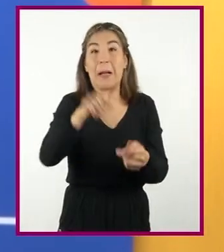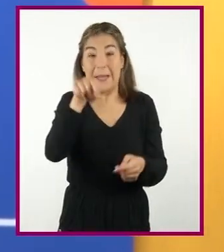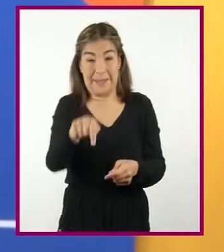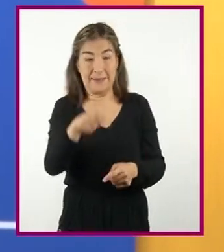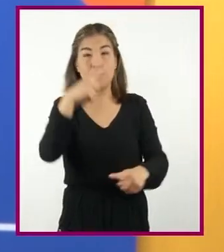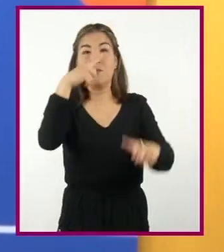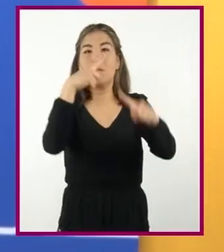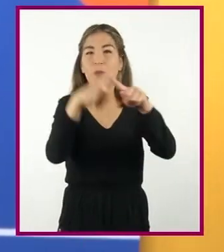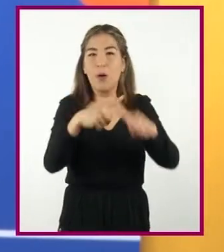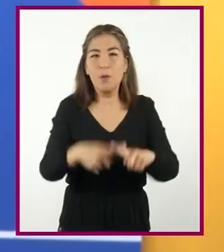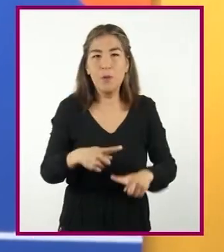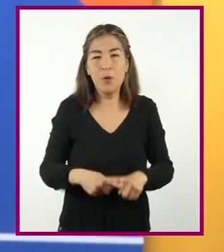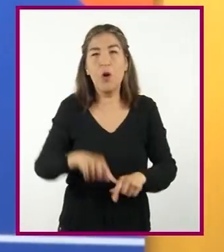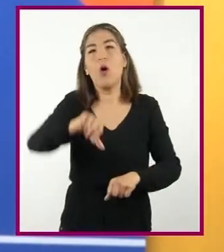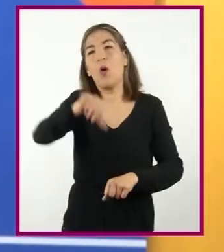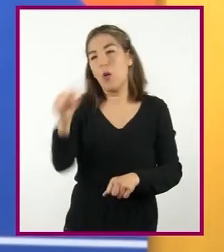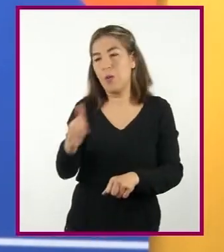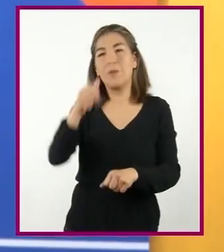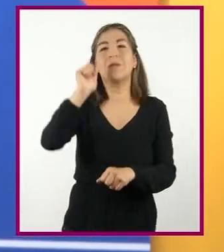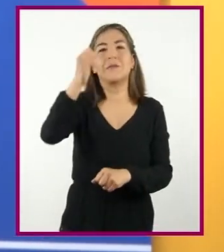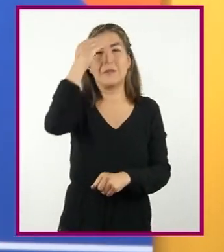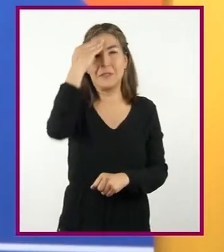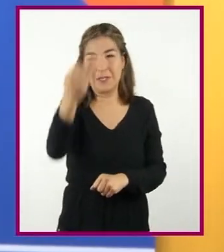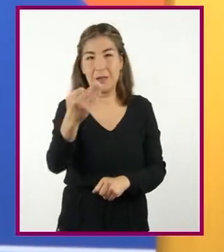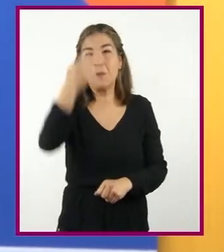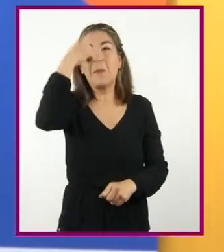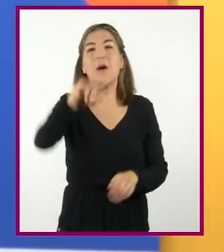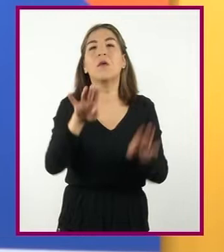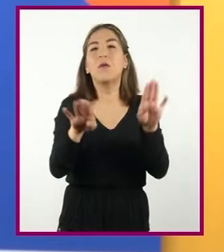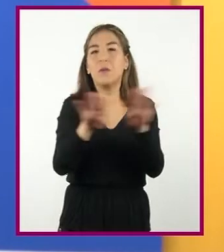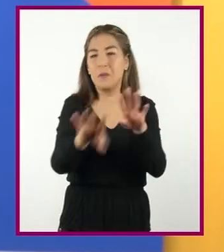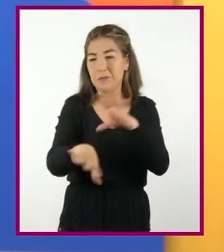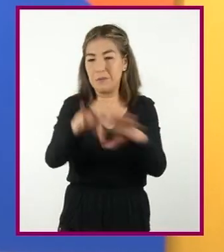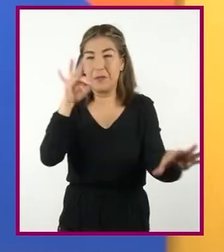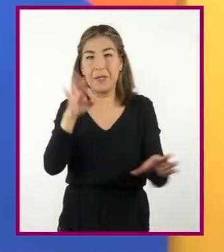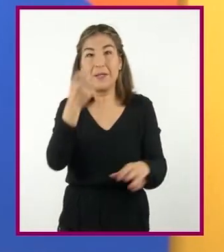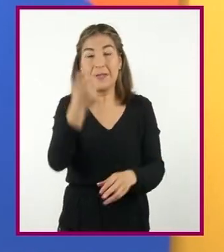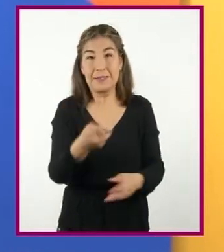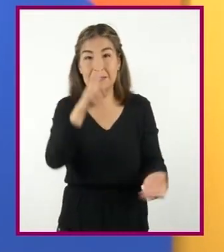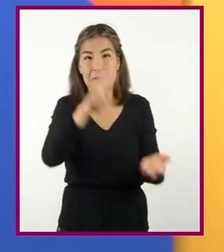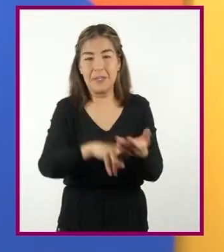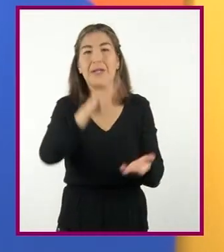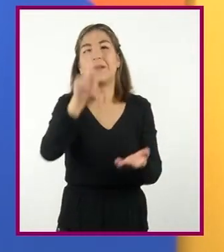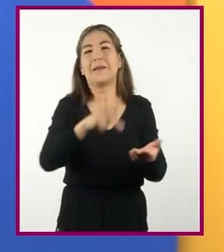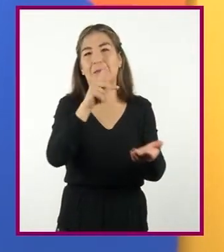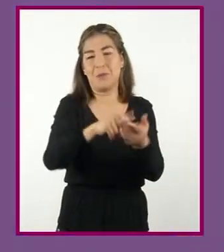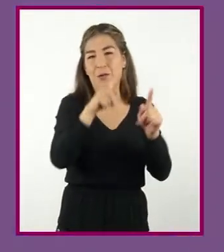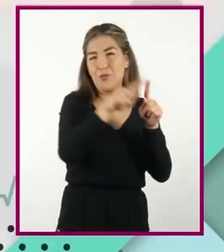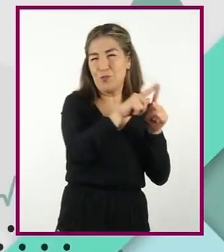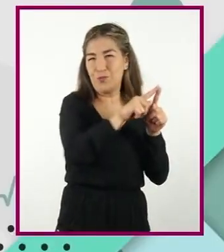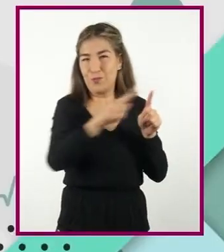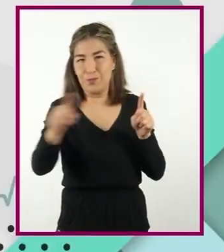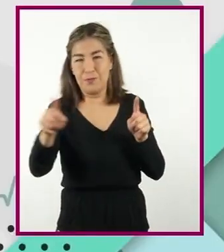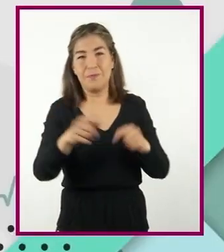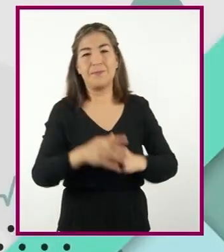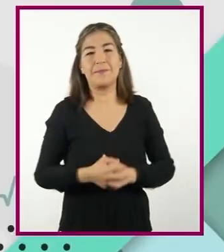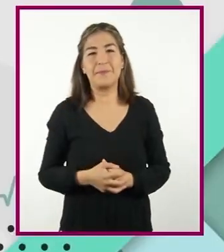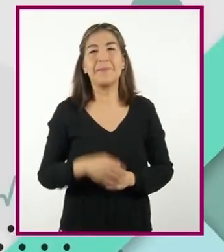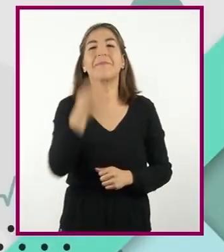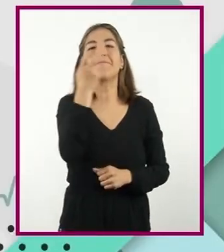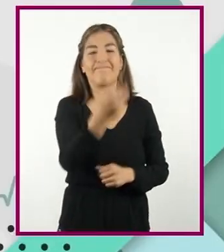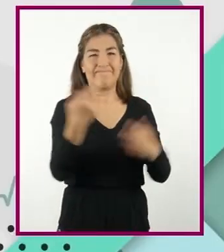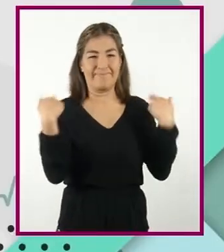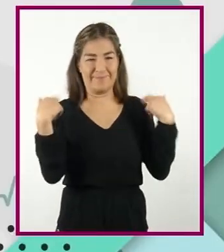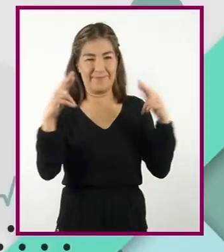multiplicar los siguientes valores del tiempo para obtener su correspondiente valor de kilómetros recorridos. Así es,